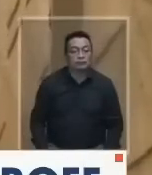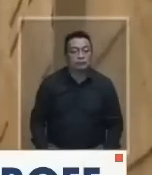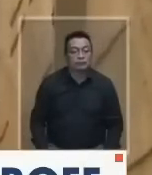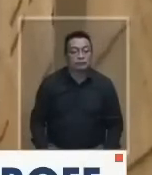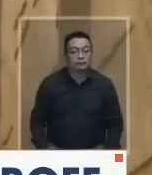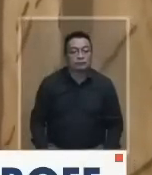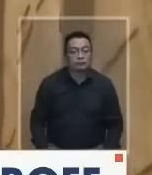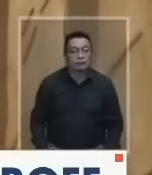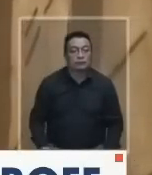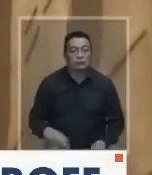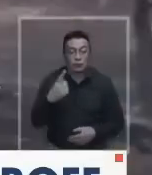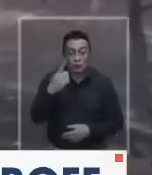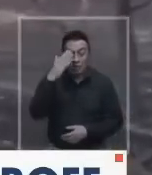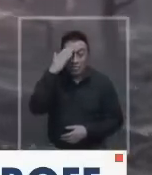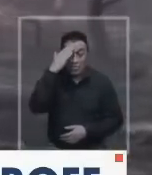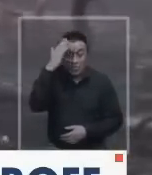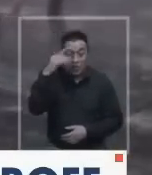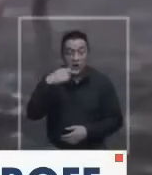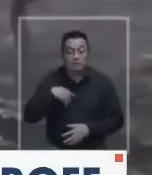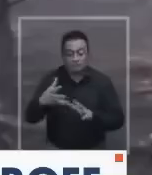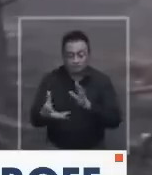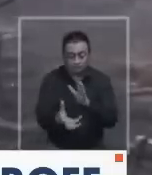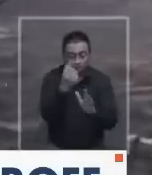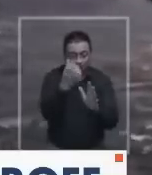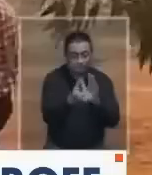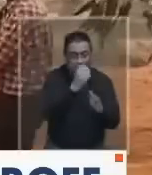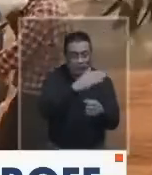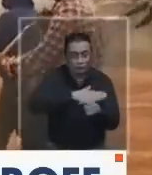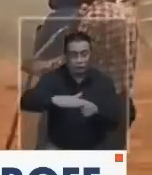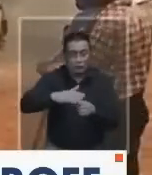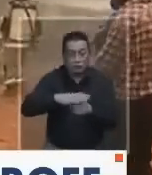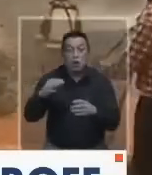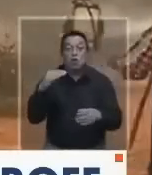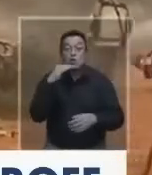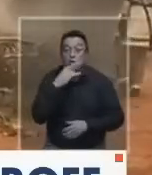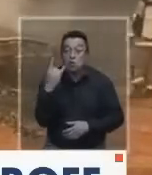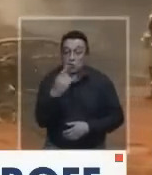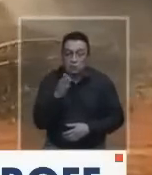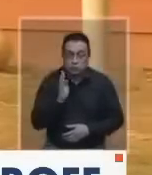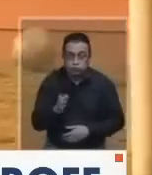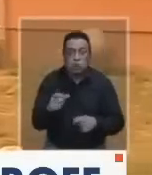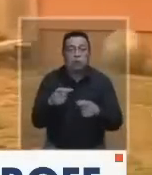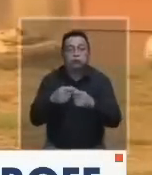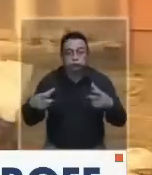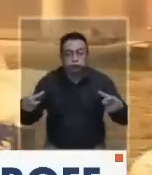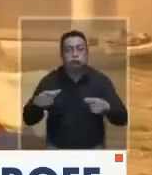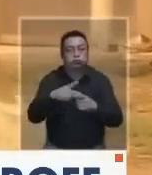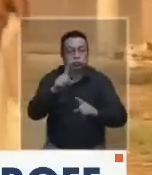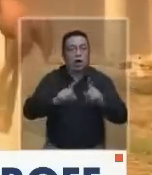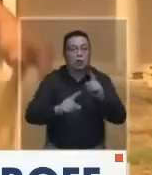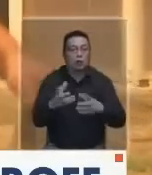la jornada estuvo enfocada en el retiro de los escombros pero la emergencia no acaba hay focos que se reactivan y obligan a evacuar nuevamente